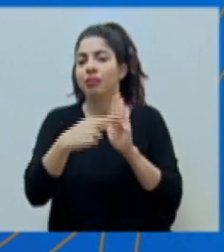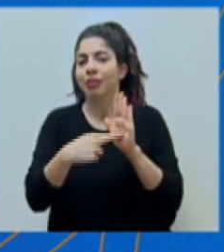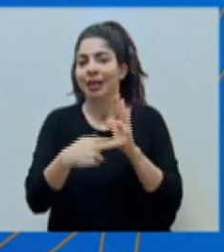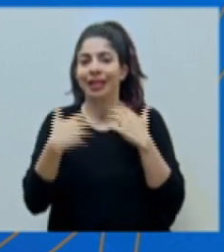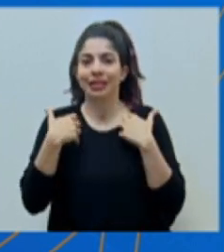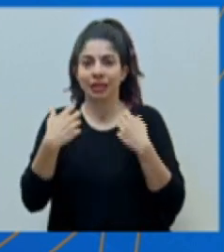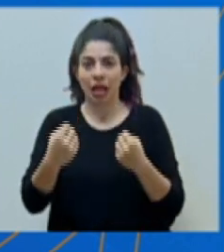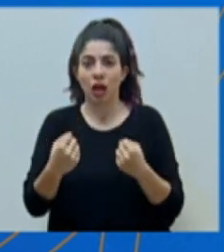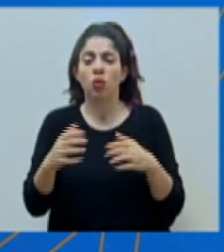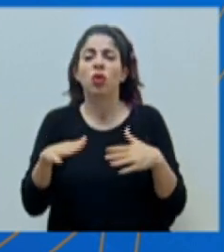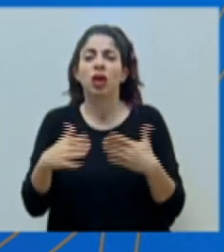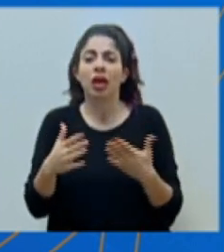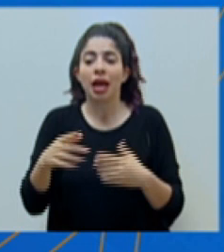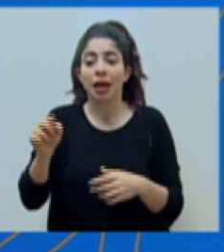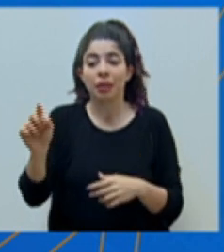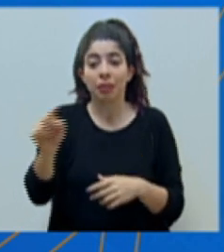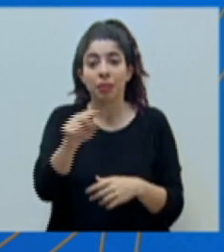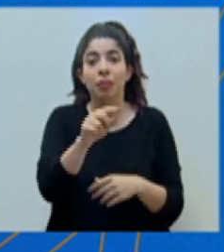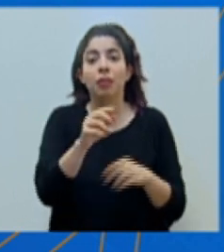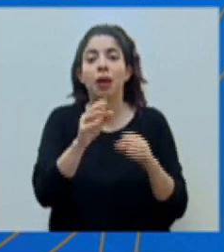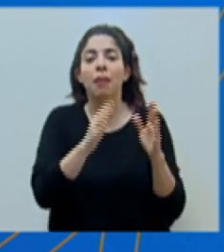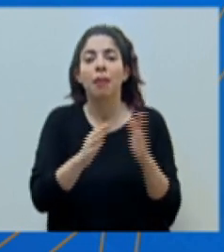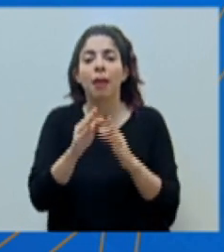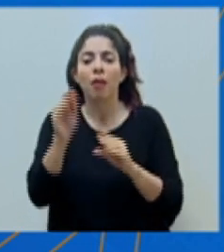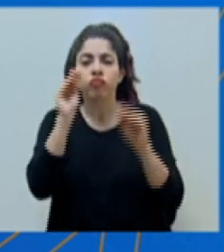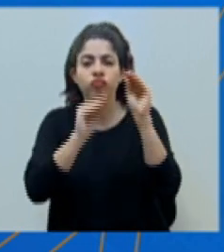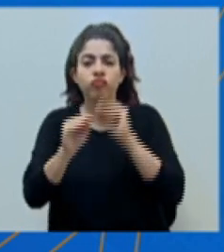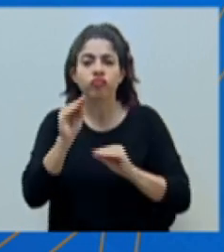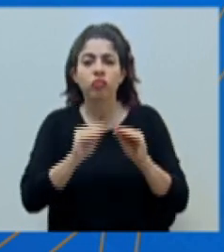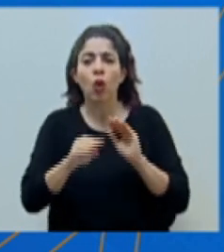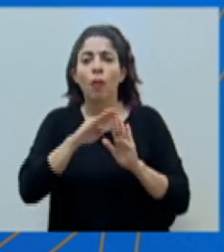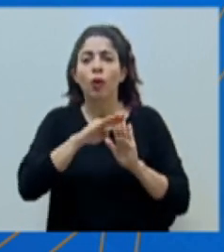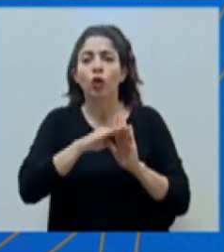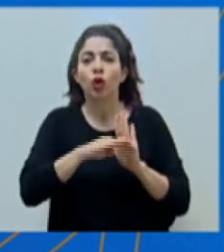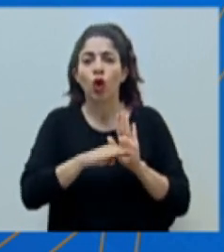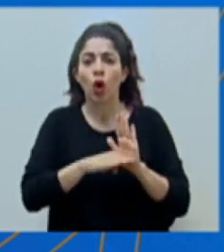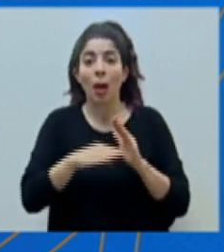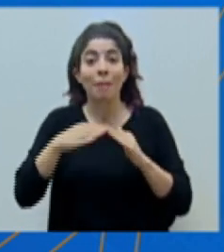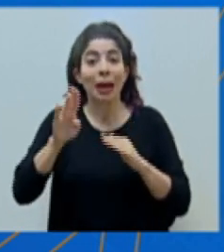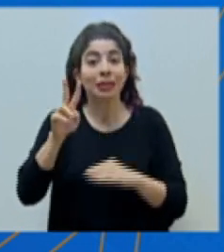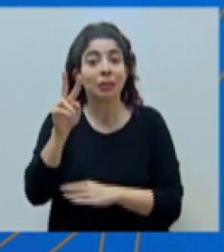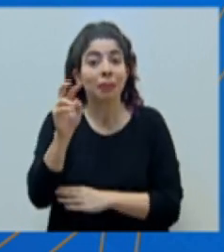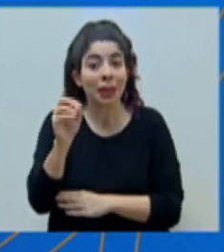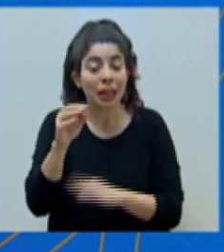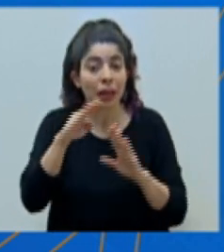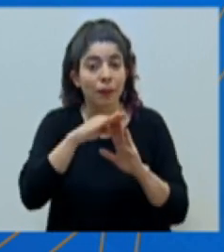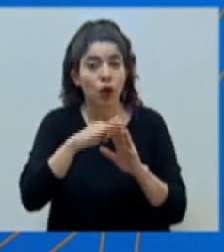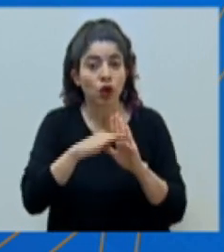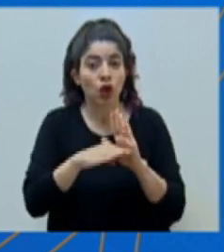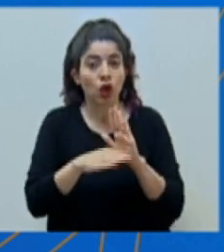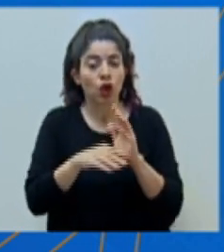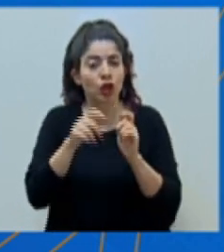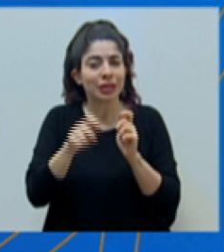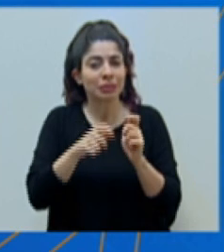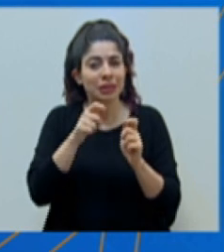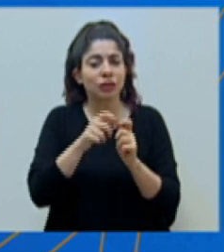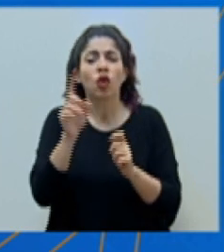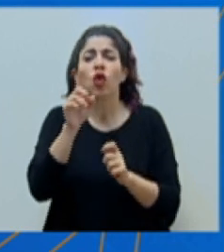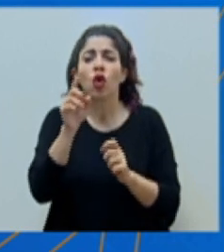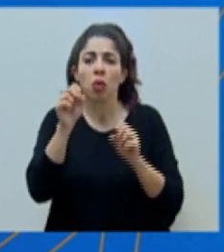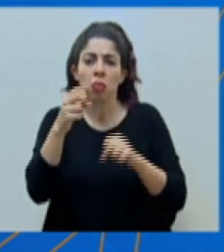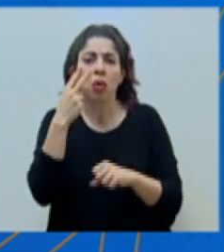que es la elaboración de los protocolos específicos sanitarios. Son más de 20 protocolos que están en los sitios web